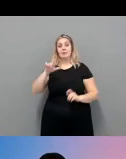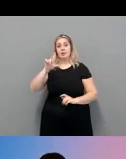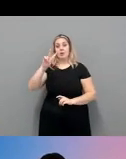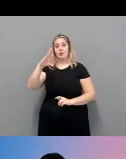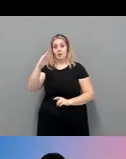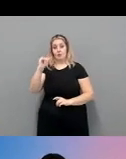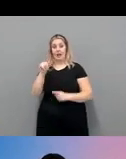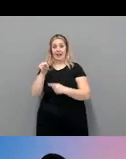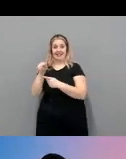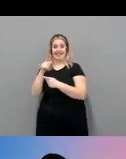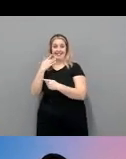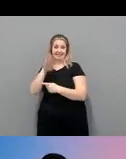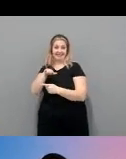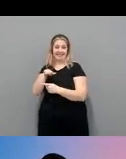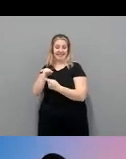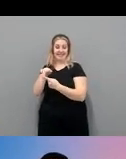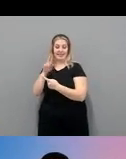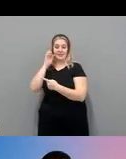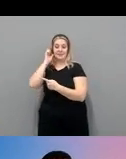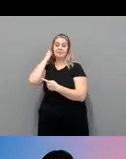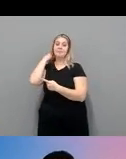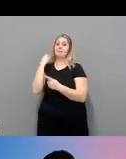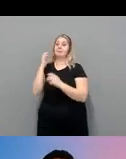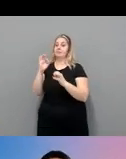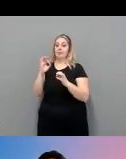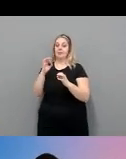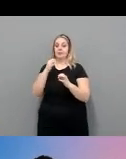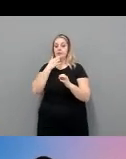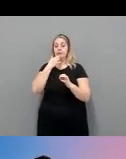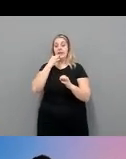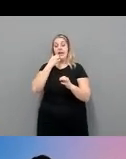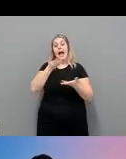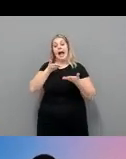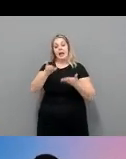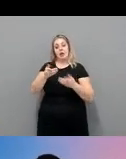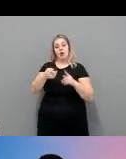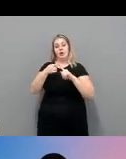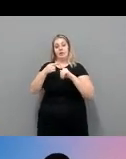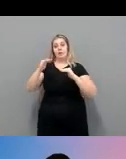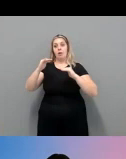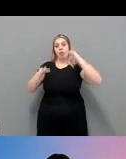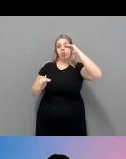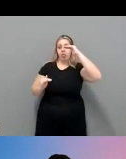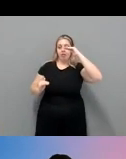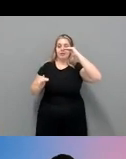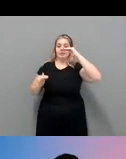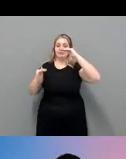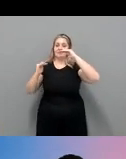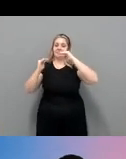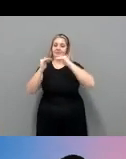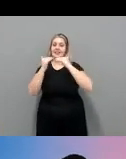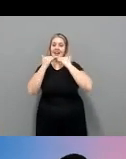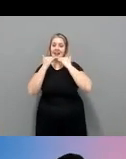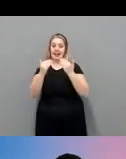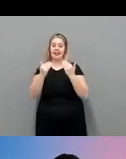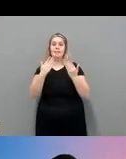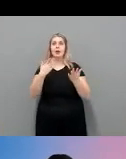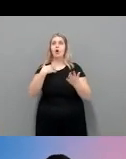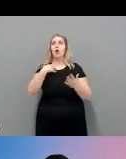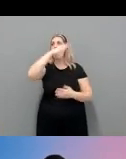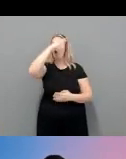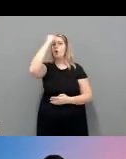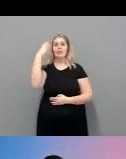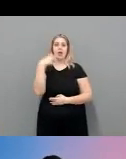otro de ellos, son los que ayudan a reducir esa asimetría. Pero no podemos olvidarnos y